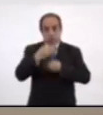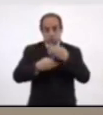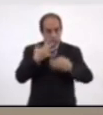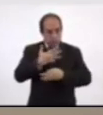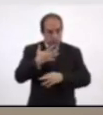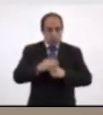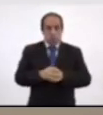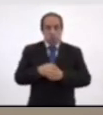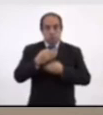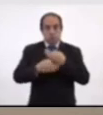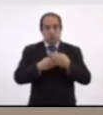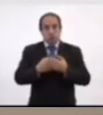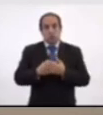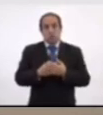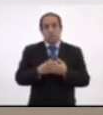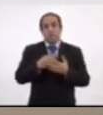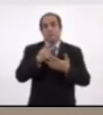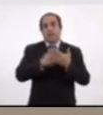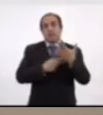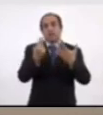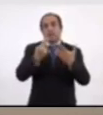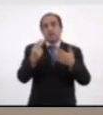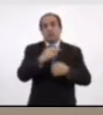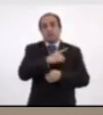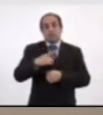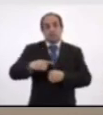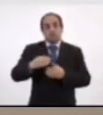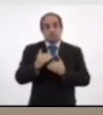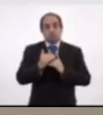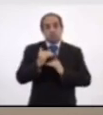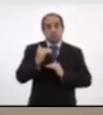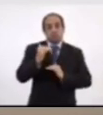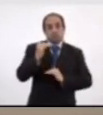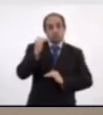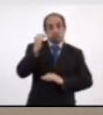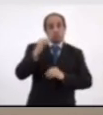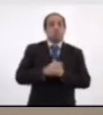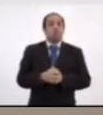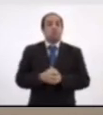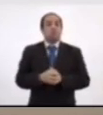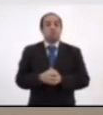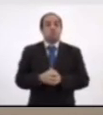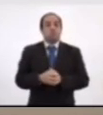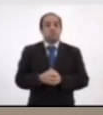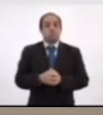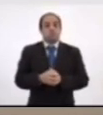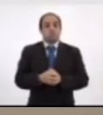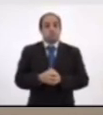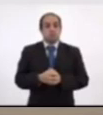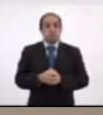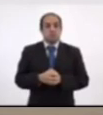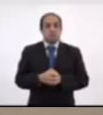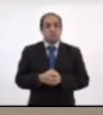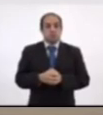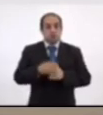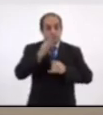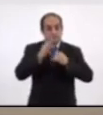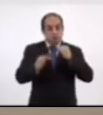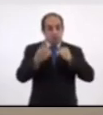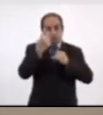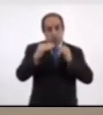contábamos y todas las proyecciones indicaban que debíamos de crecer. A la postre, hacia finales ya